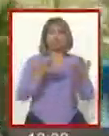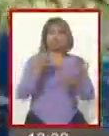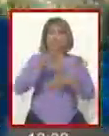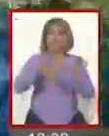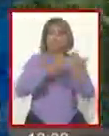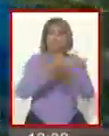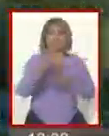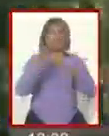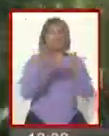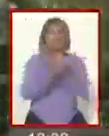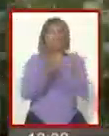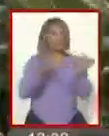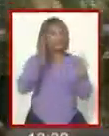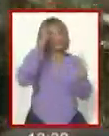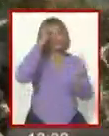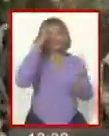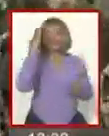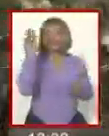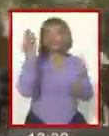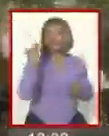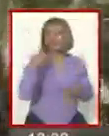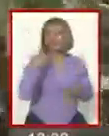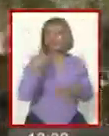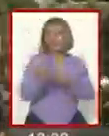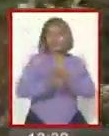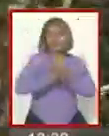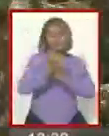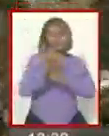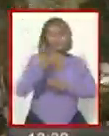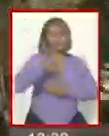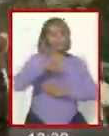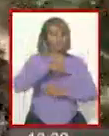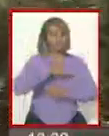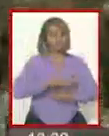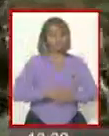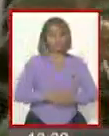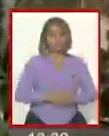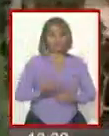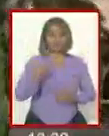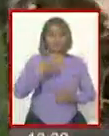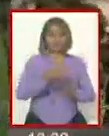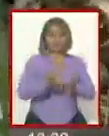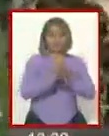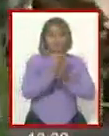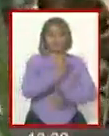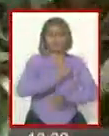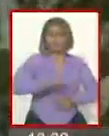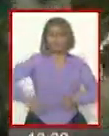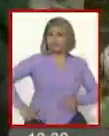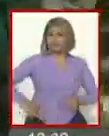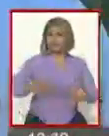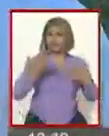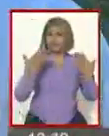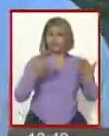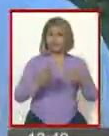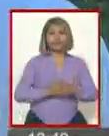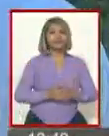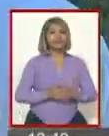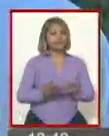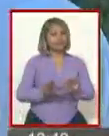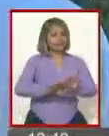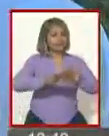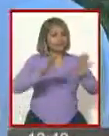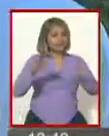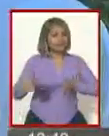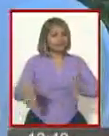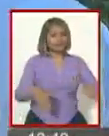para todos los vecinos en general, porque es un peligro para nosotros. Y nosotros pedimos, ¿no?, a la alcaldía que ya aperture la